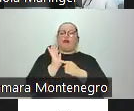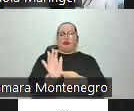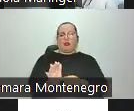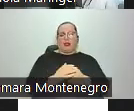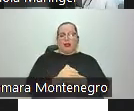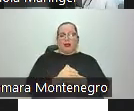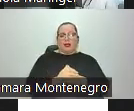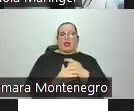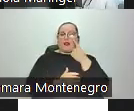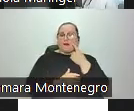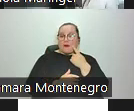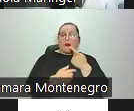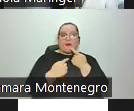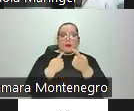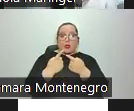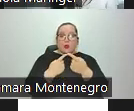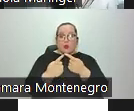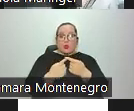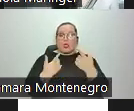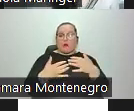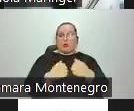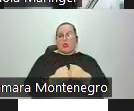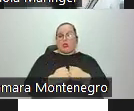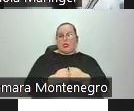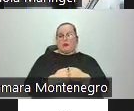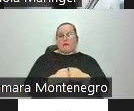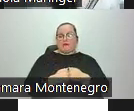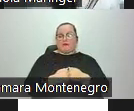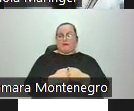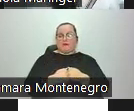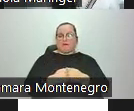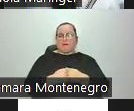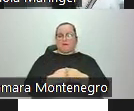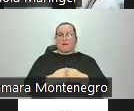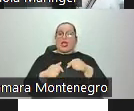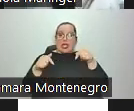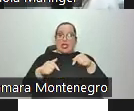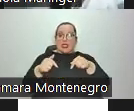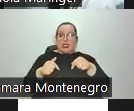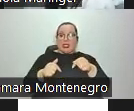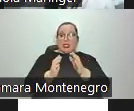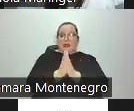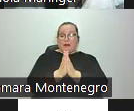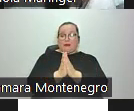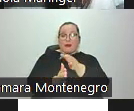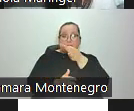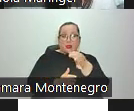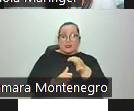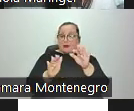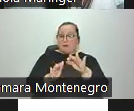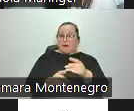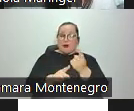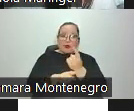a revisar unas preguntas, Paola, que yo creo que son fundamentales. Y aquí, tú me lo decías, el otro día estábamos conversando de